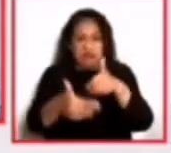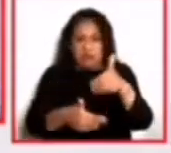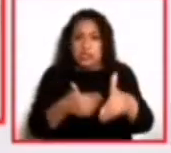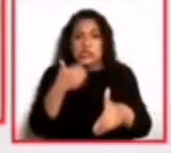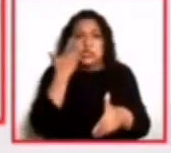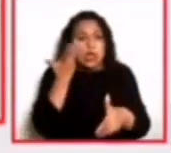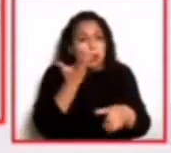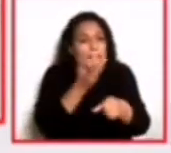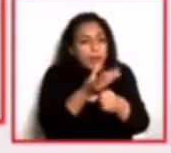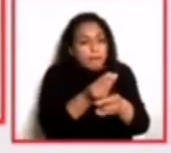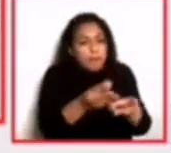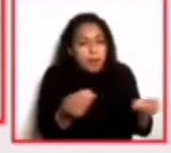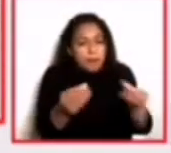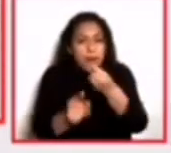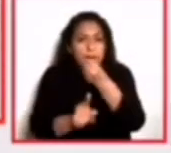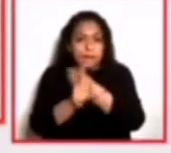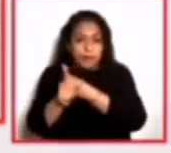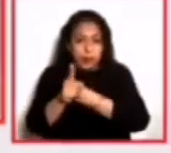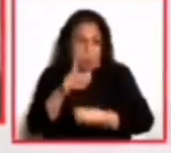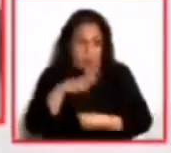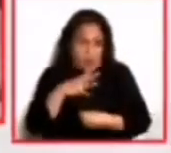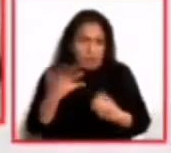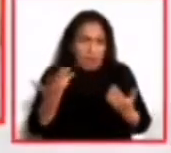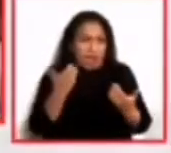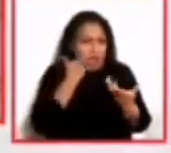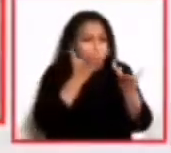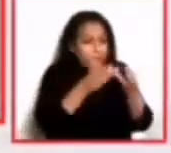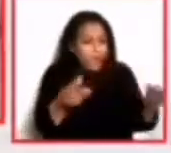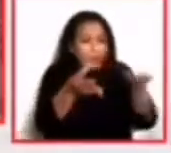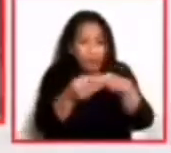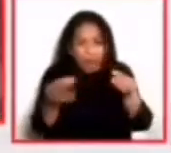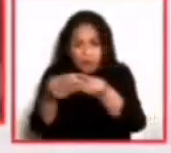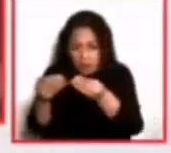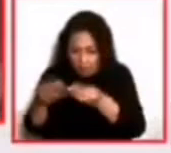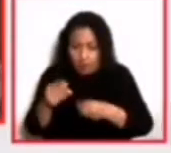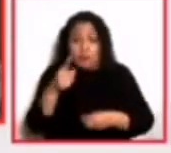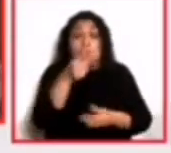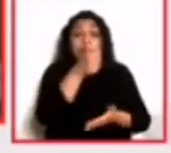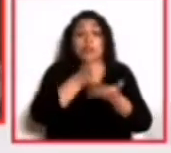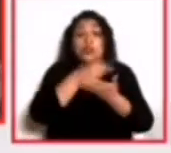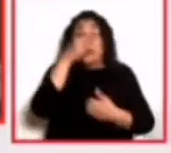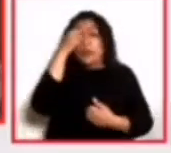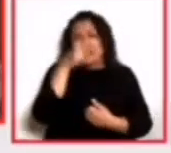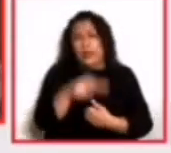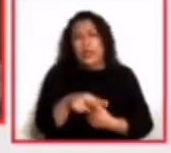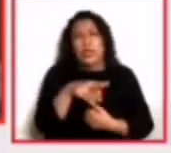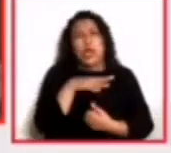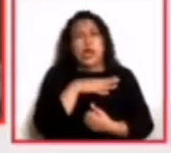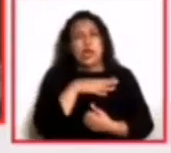los problemas que han surgido. En la Ciudad de México hay